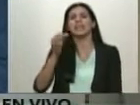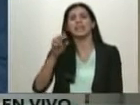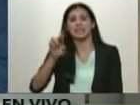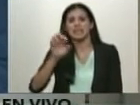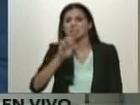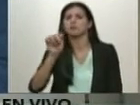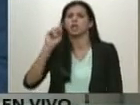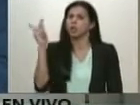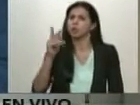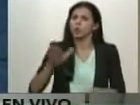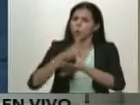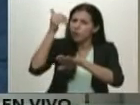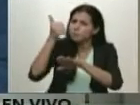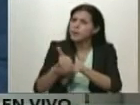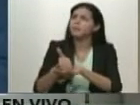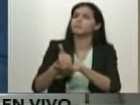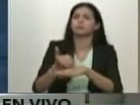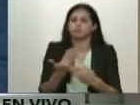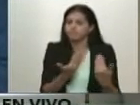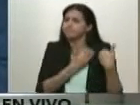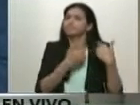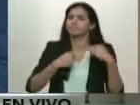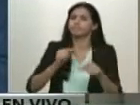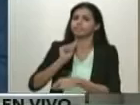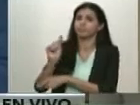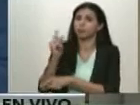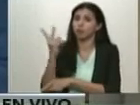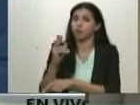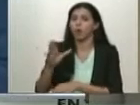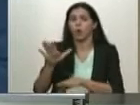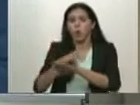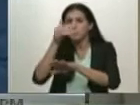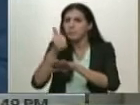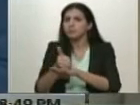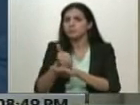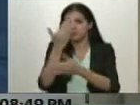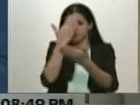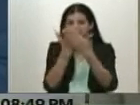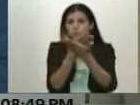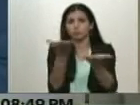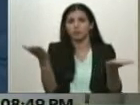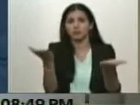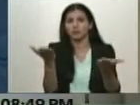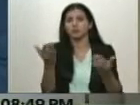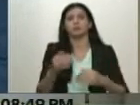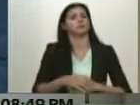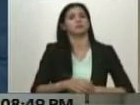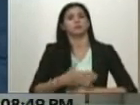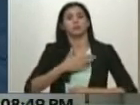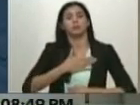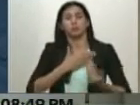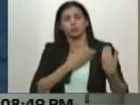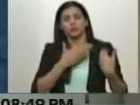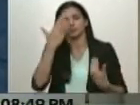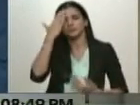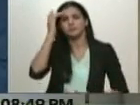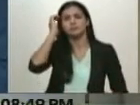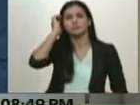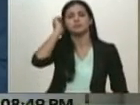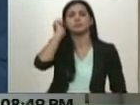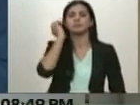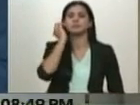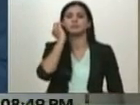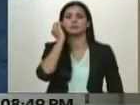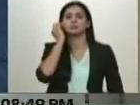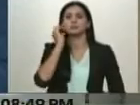con toda mi responsabilidad y la moral que tengo. Frente a ustedes y frente a la responsabilidad que me toca. Aristóbulo